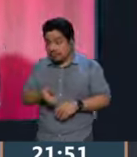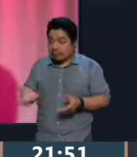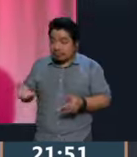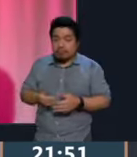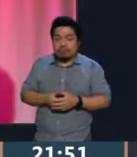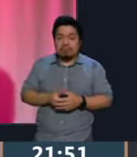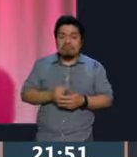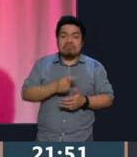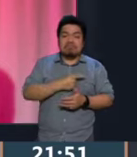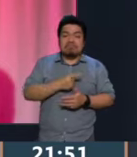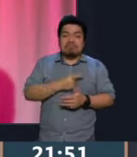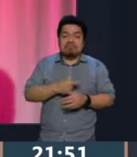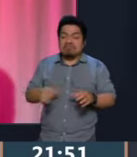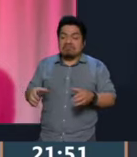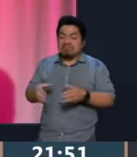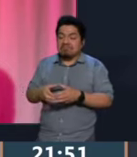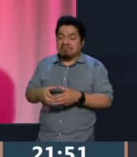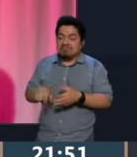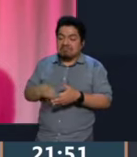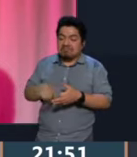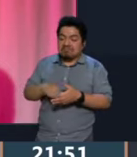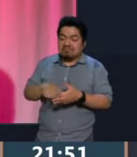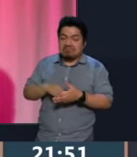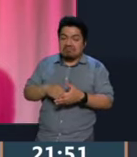yo creo que nada más conocen la parte cercana